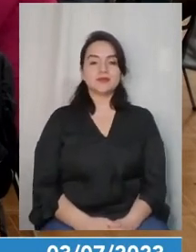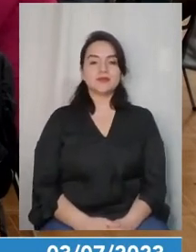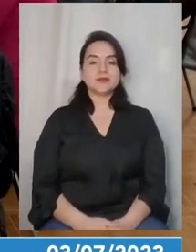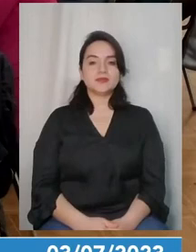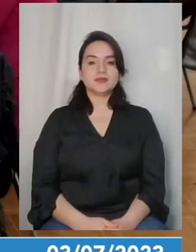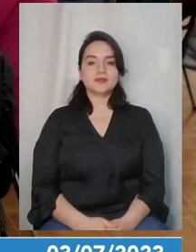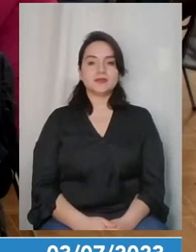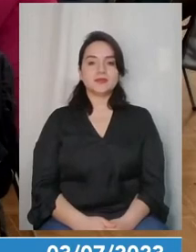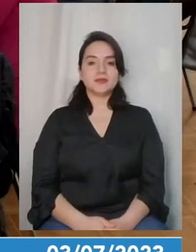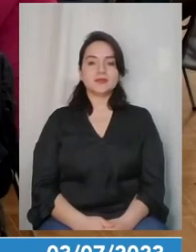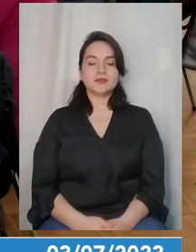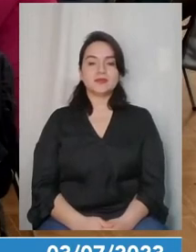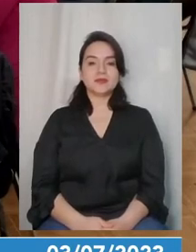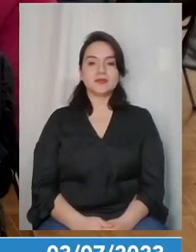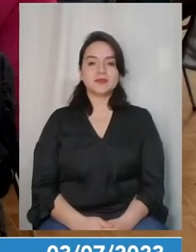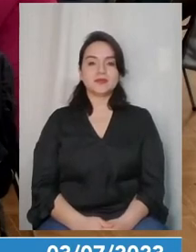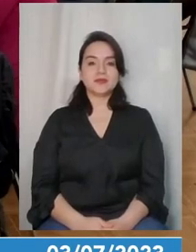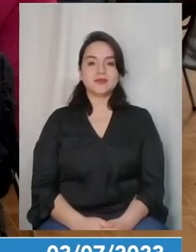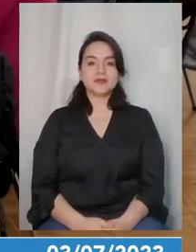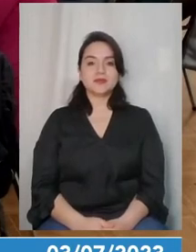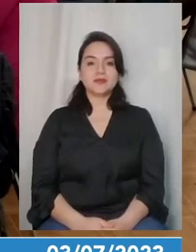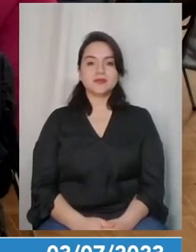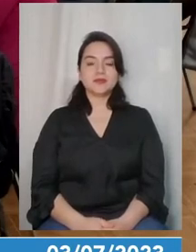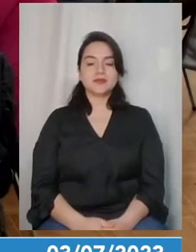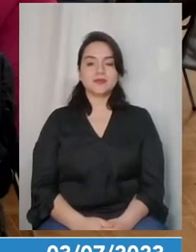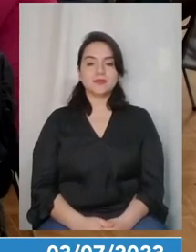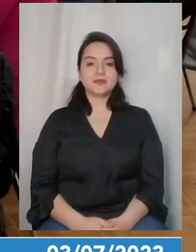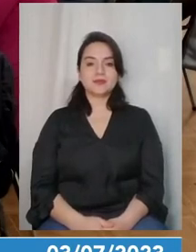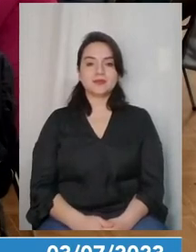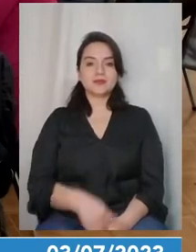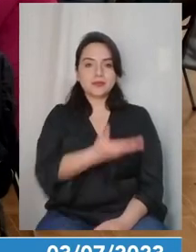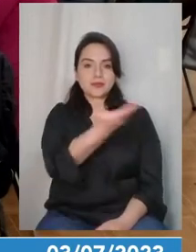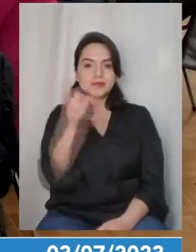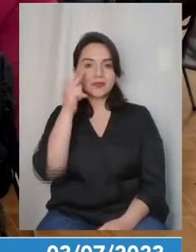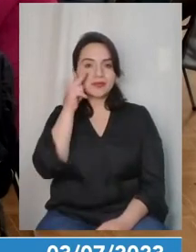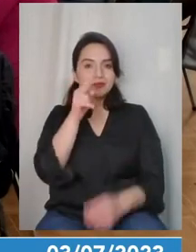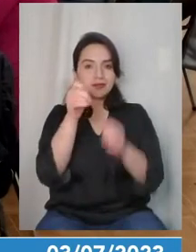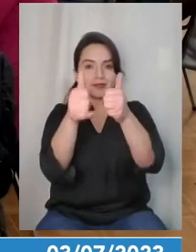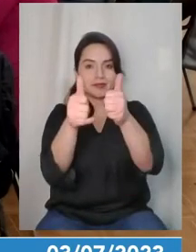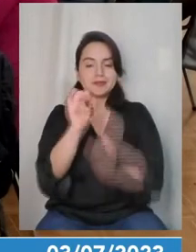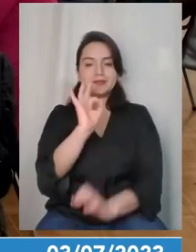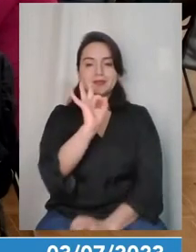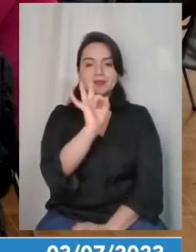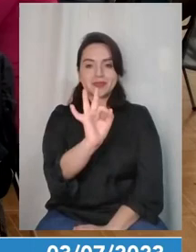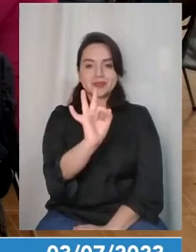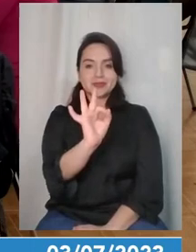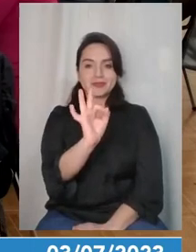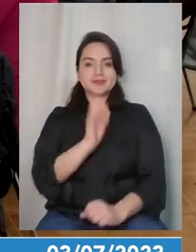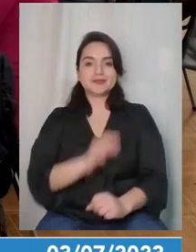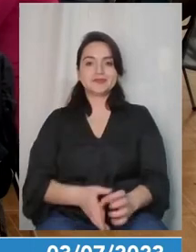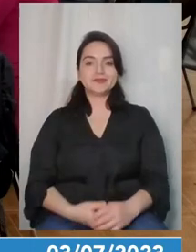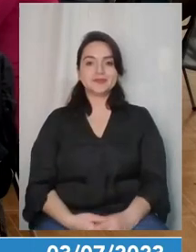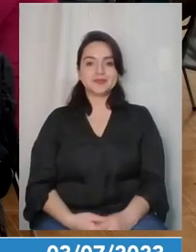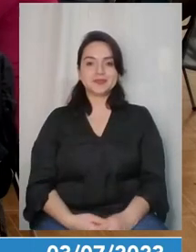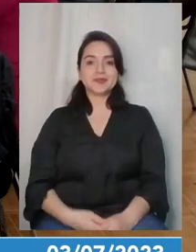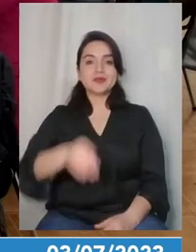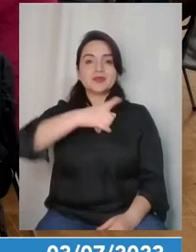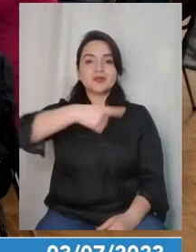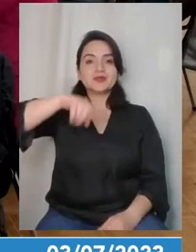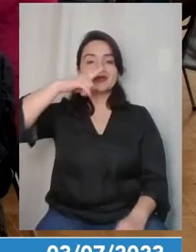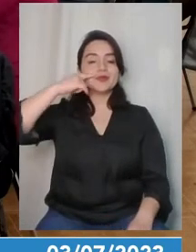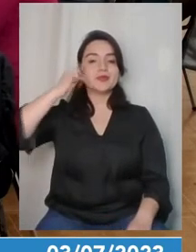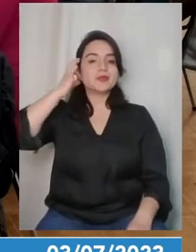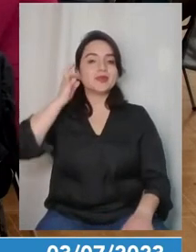Bien. Está perfecto. Bueno, nosotras y nosotros como el Comité Nacional